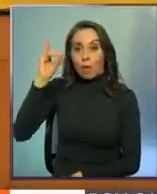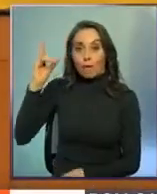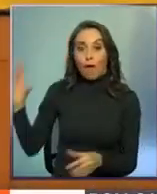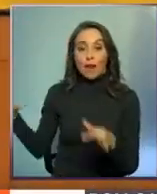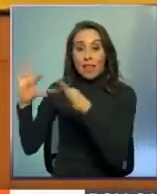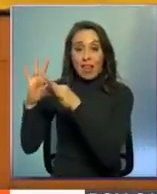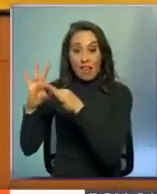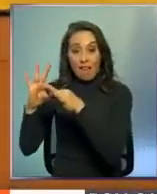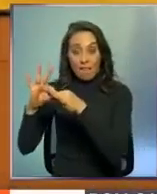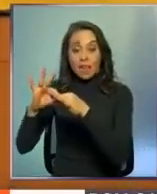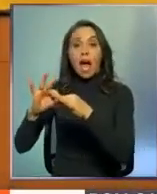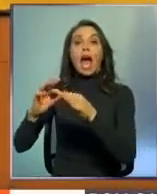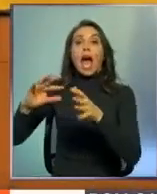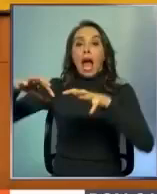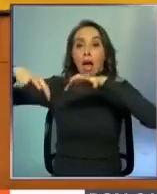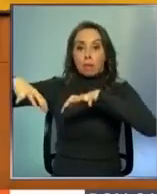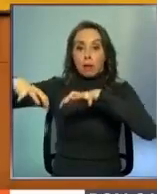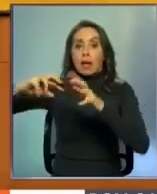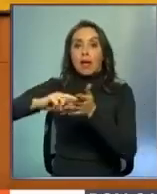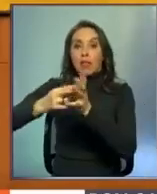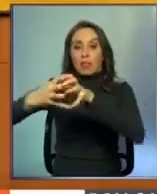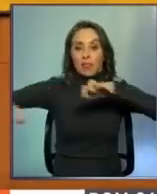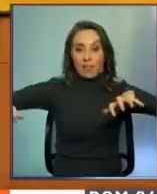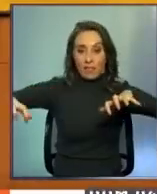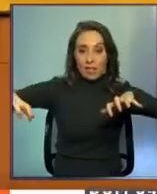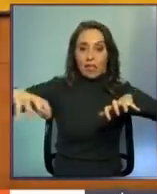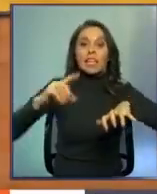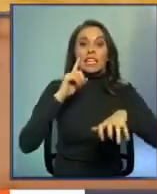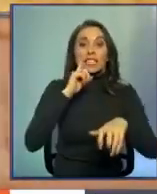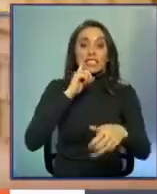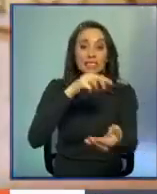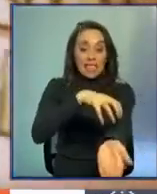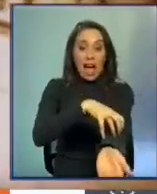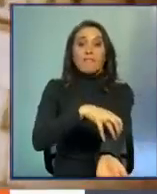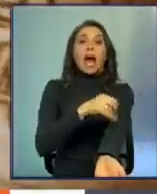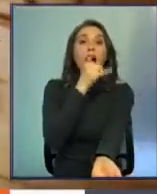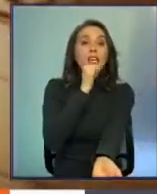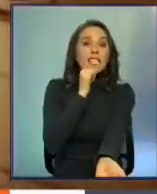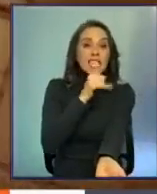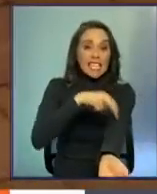que se concentraban en Iquique en el sur y Tacna en el norte.